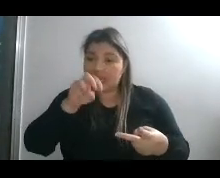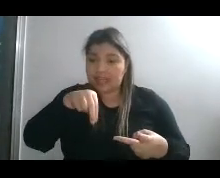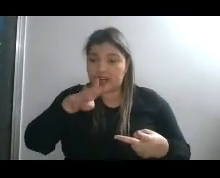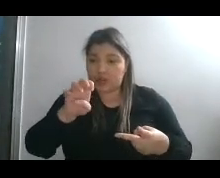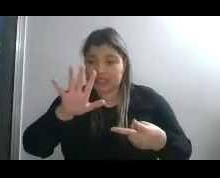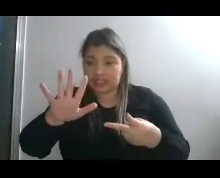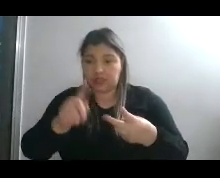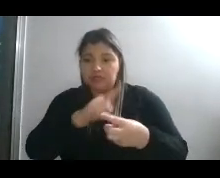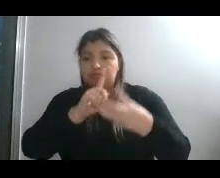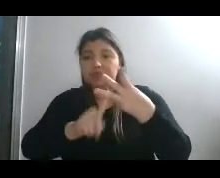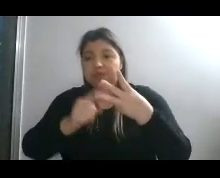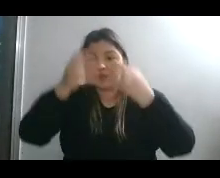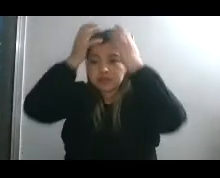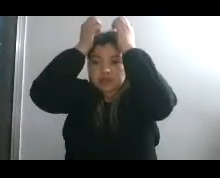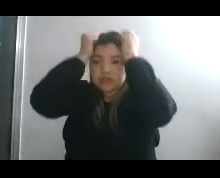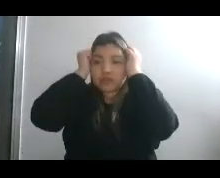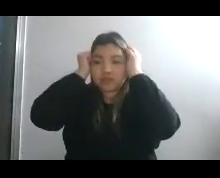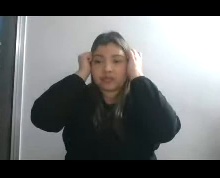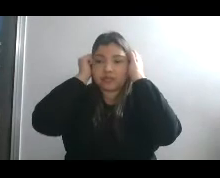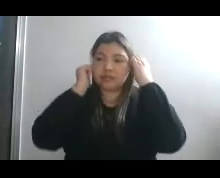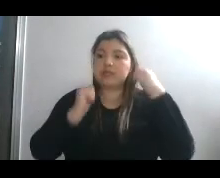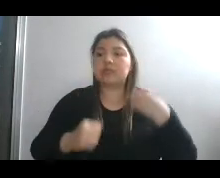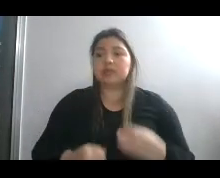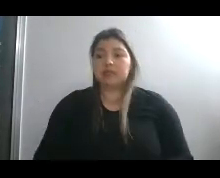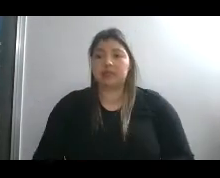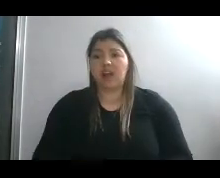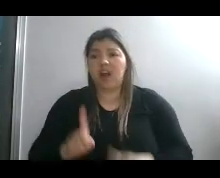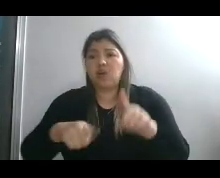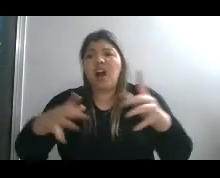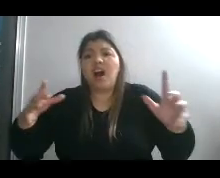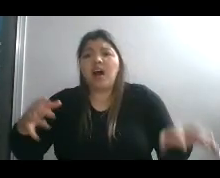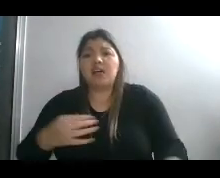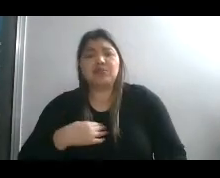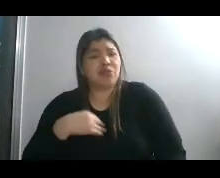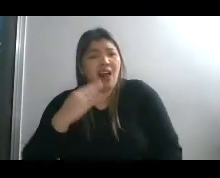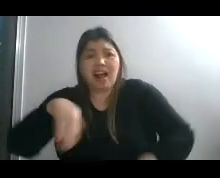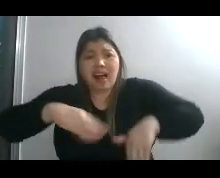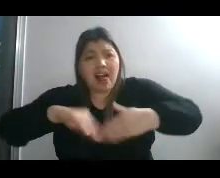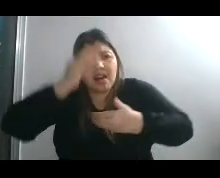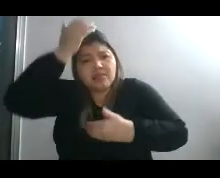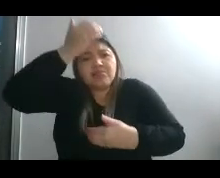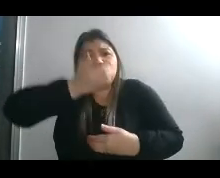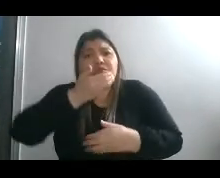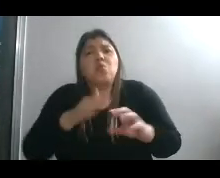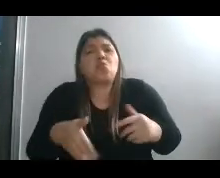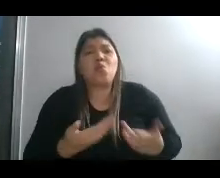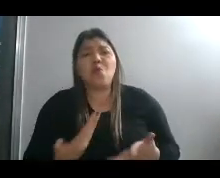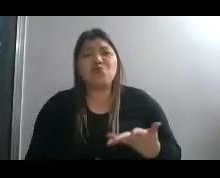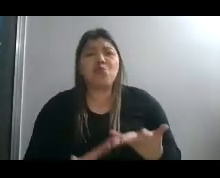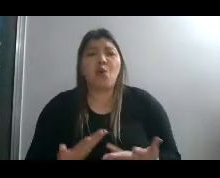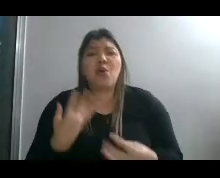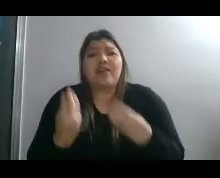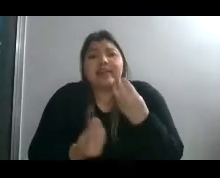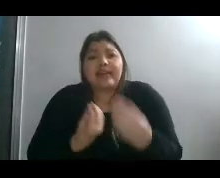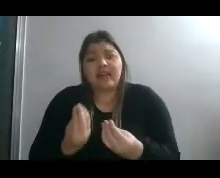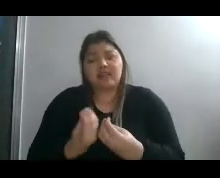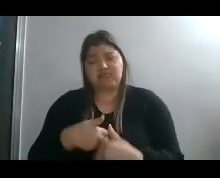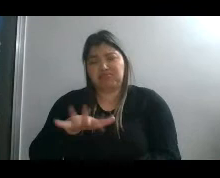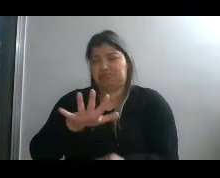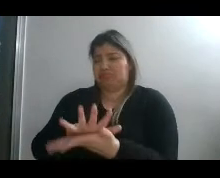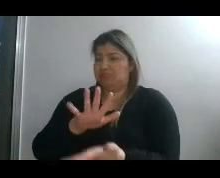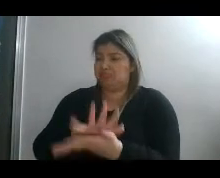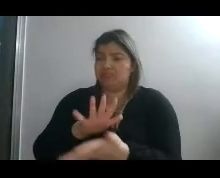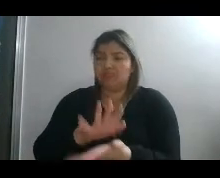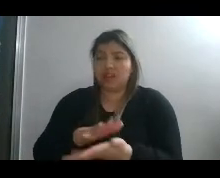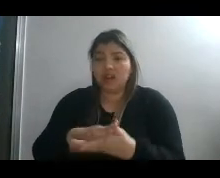gorro. Y ustedes me van a decir, ay, Noelia, pero yo no tengo careta, ¿cómo hago en estos momentos? Si no tenemos careta, entonces se dan gafas